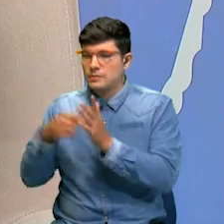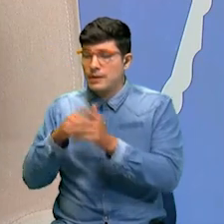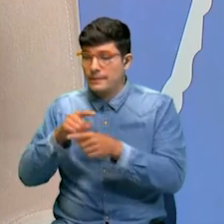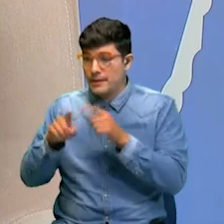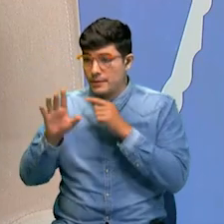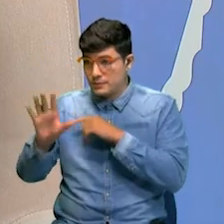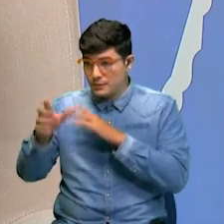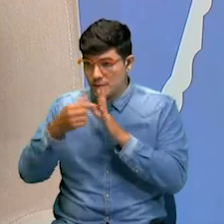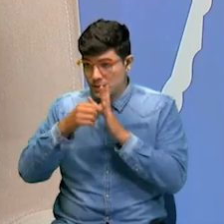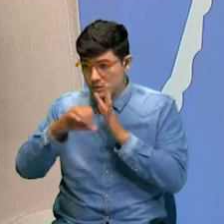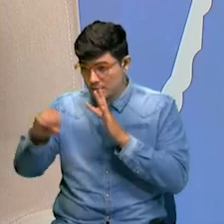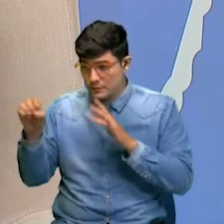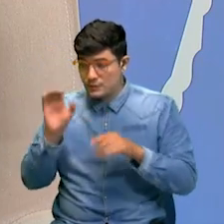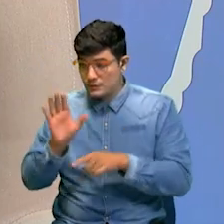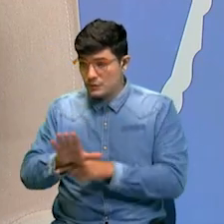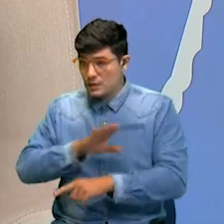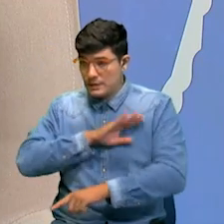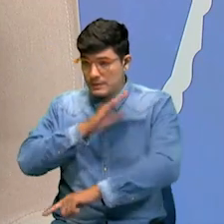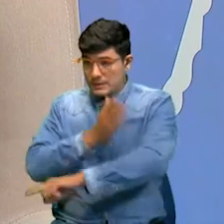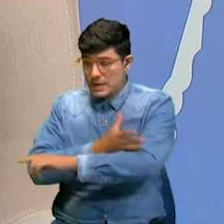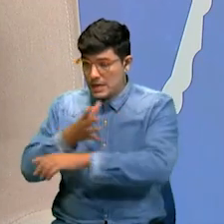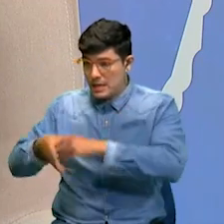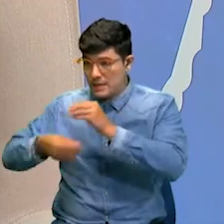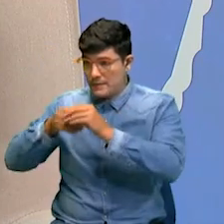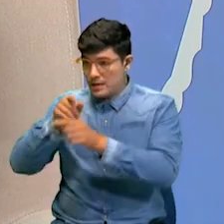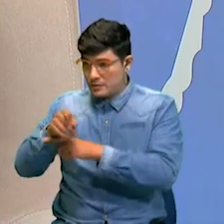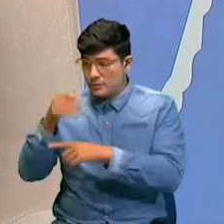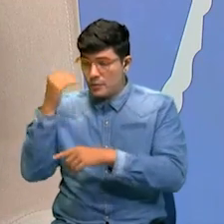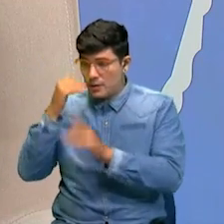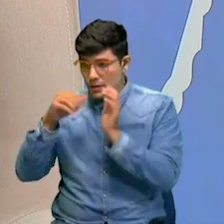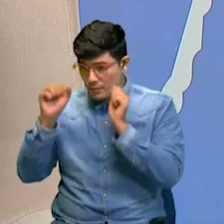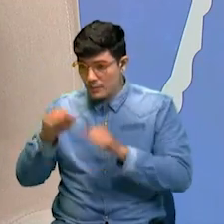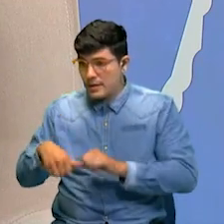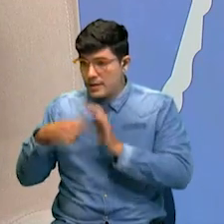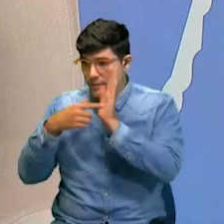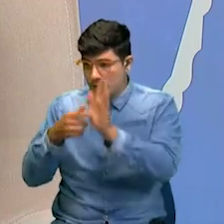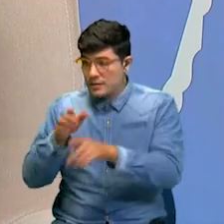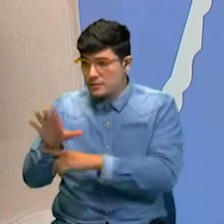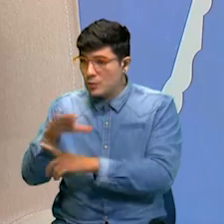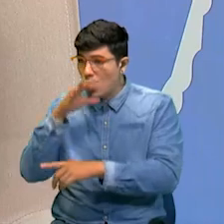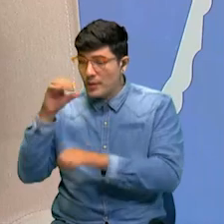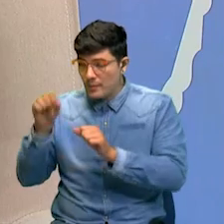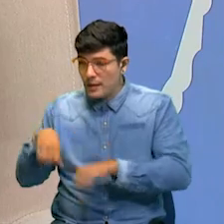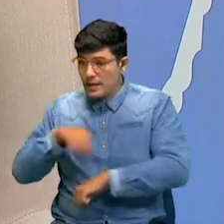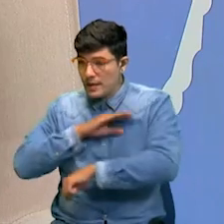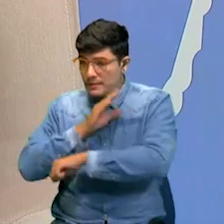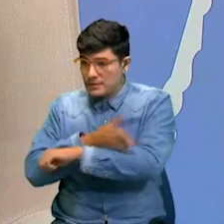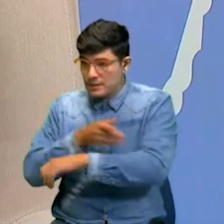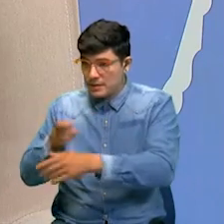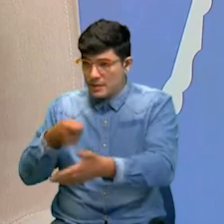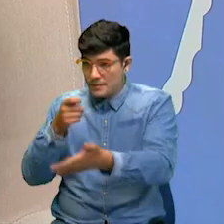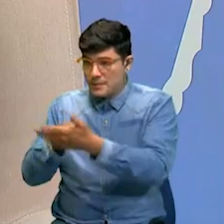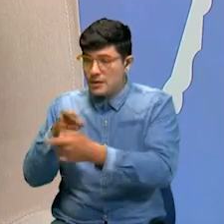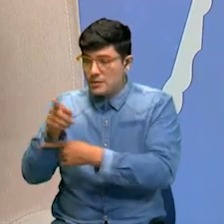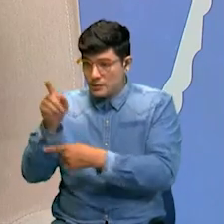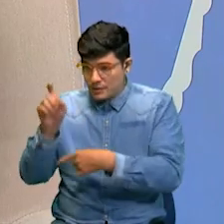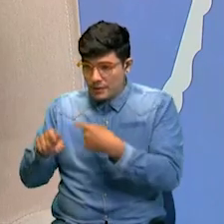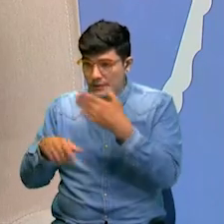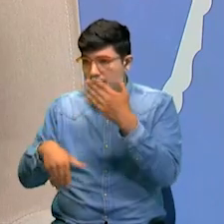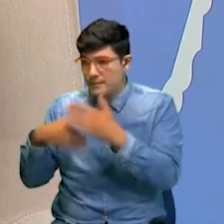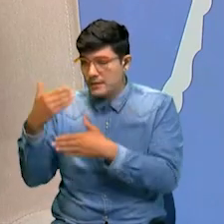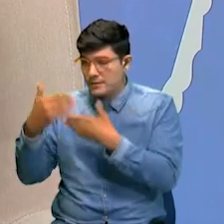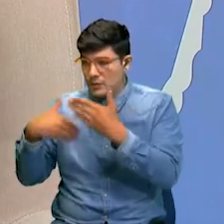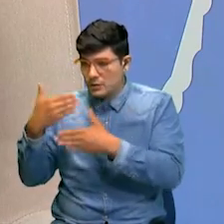el esposo está en capacidad de darle más y ella puede demostrar que él tiene los medios para pagarle una cuota más, debe iniciar un proceso